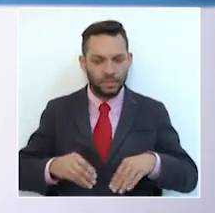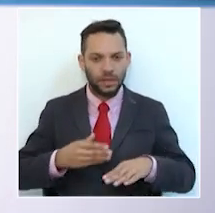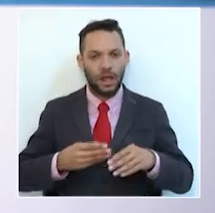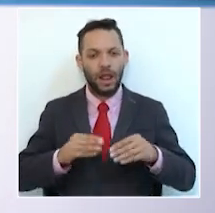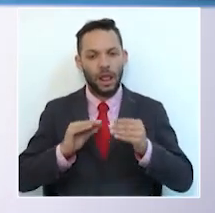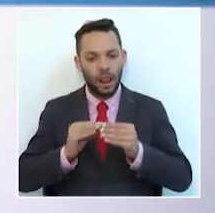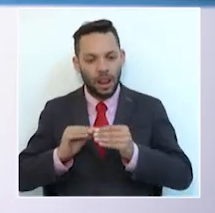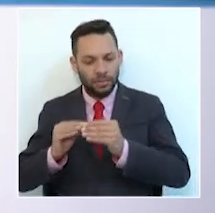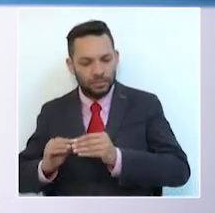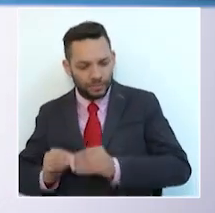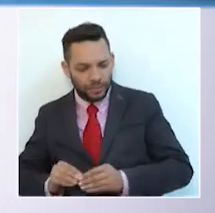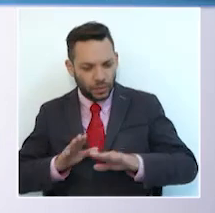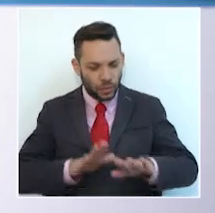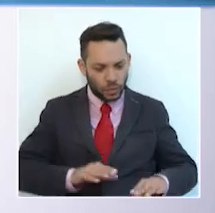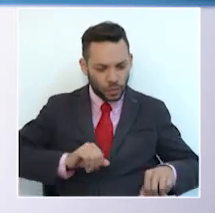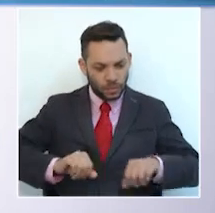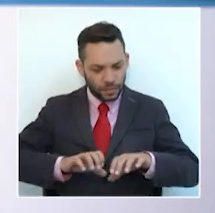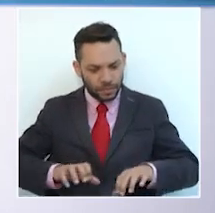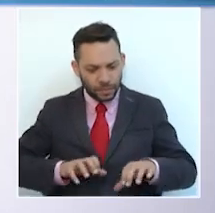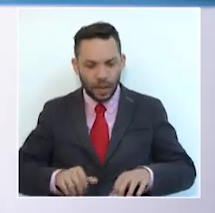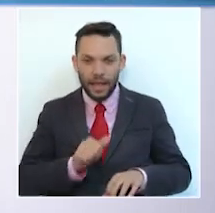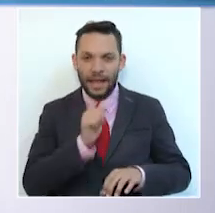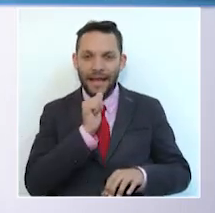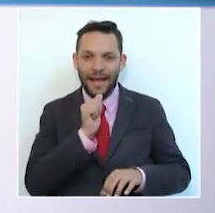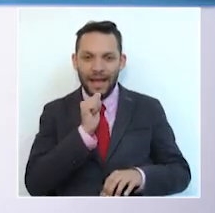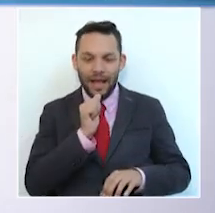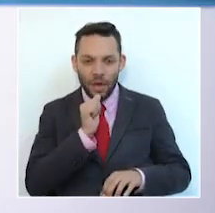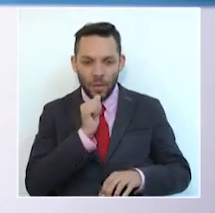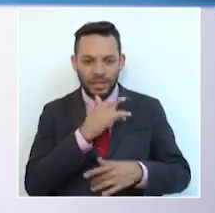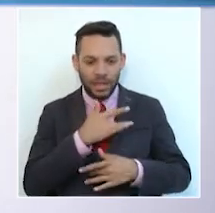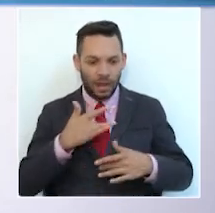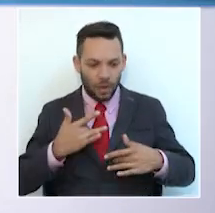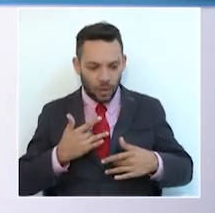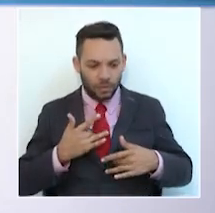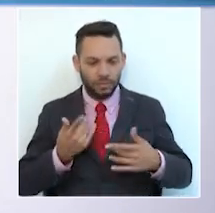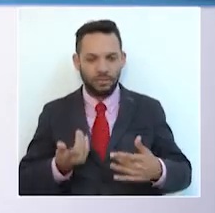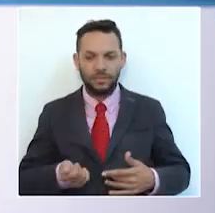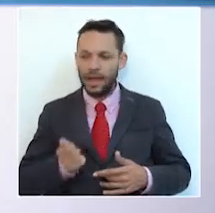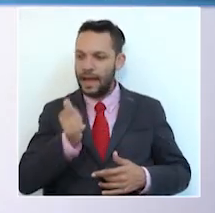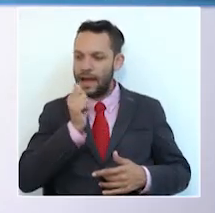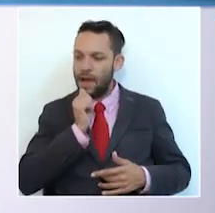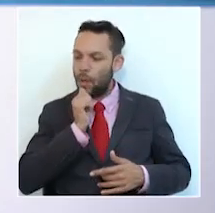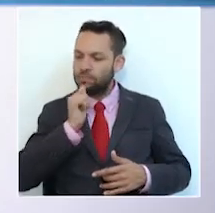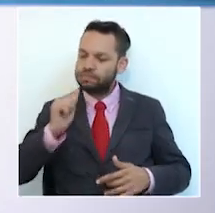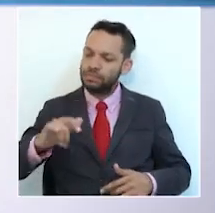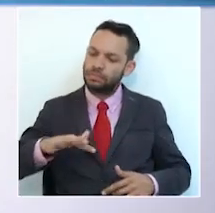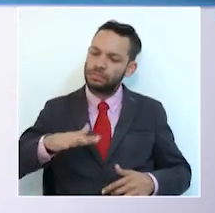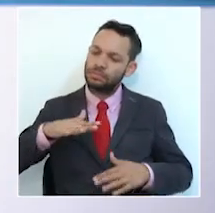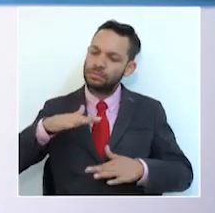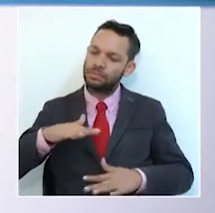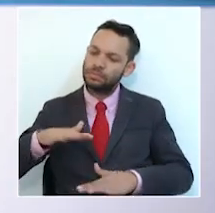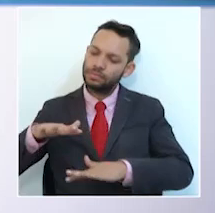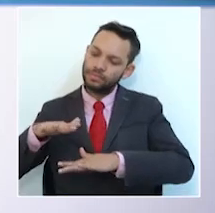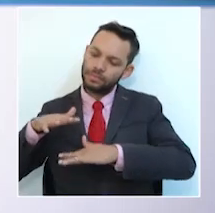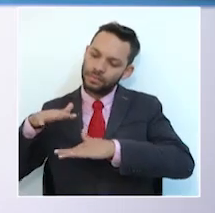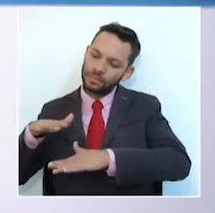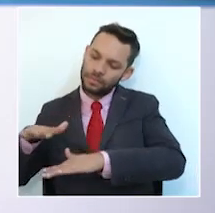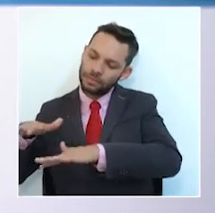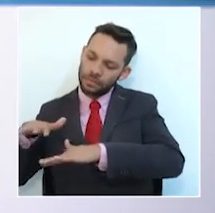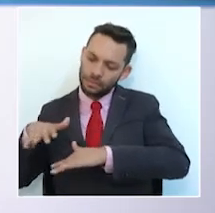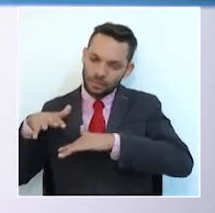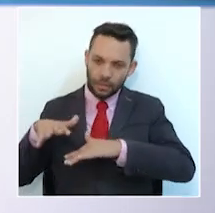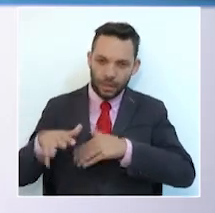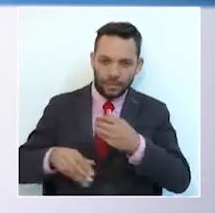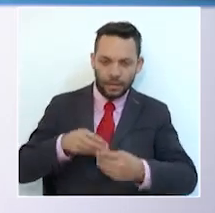características que tiene el agua mineromedicinal o agua de mar y la fase mineral así tienen distintas